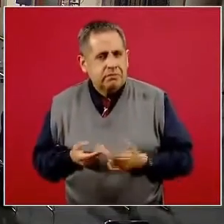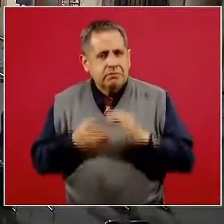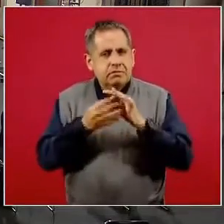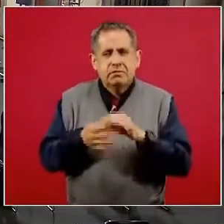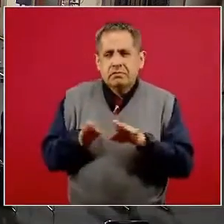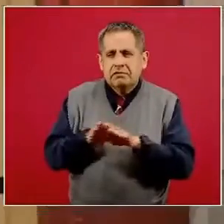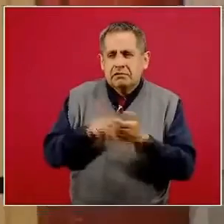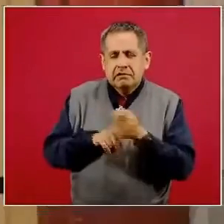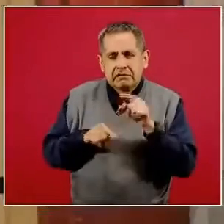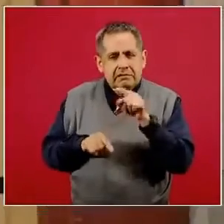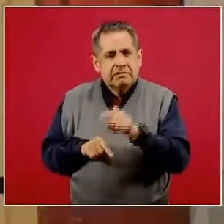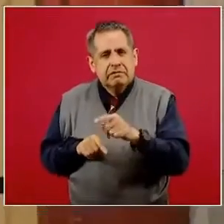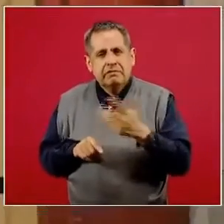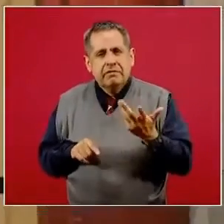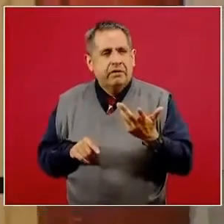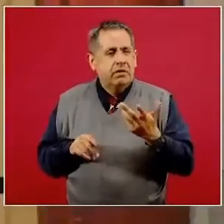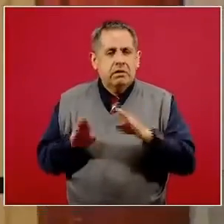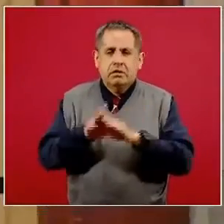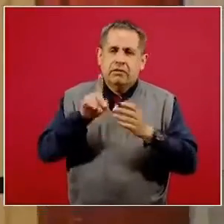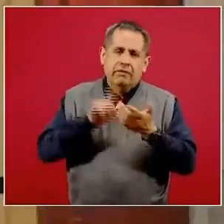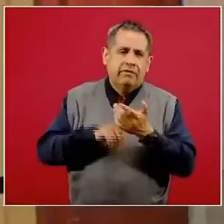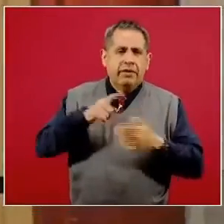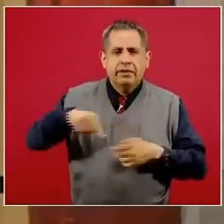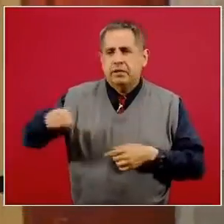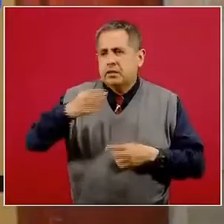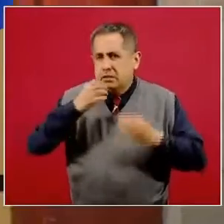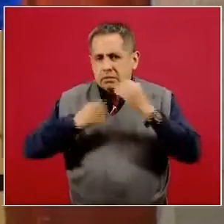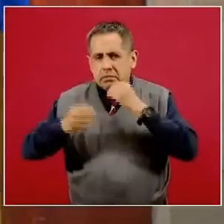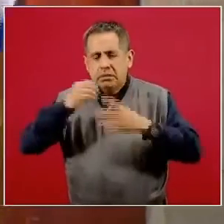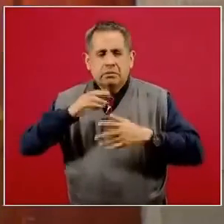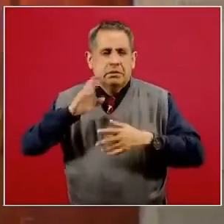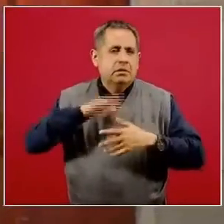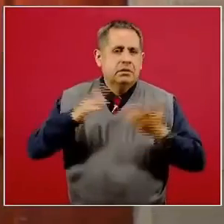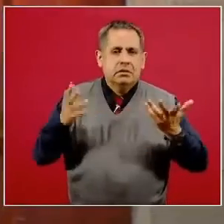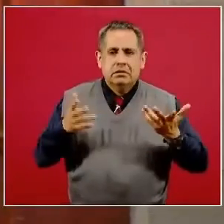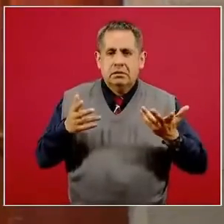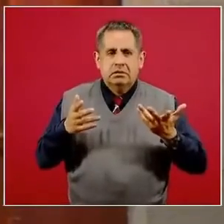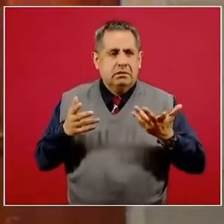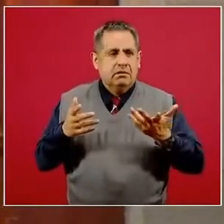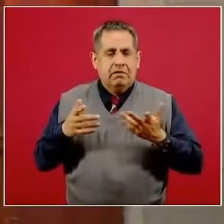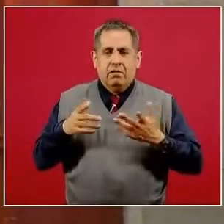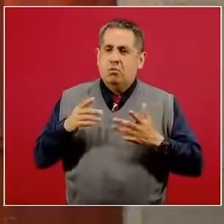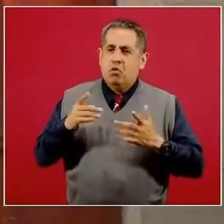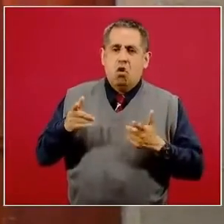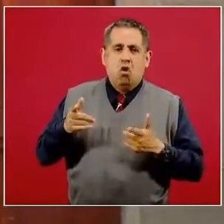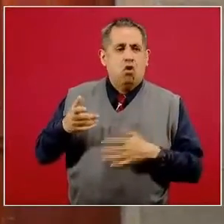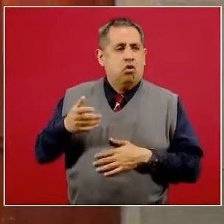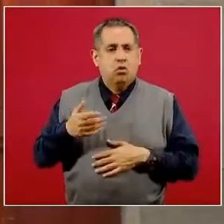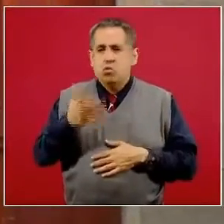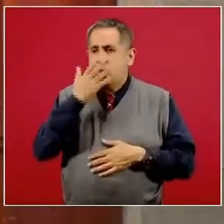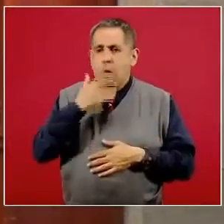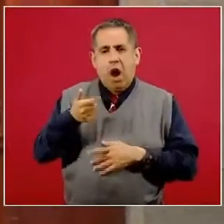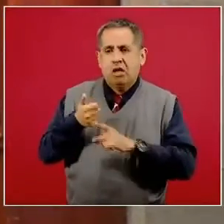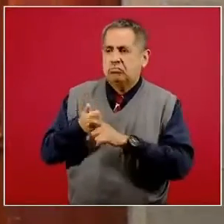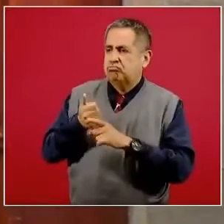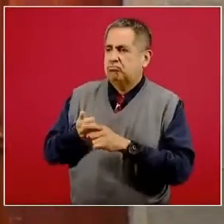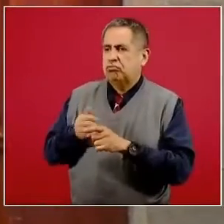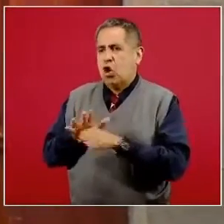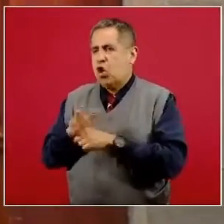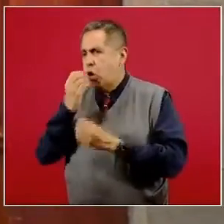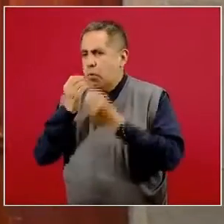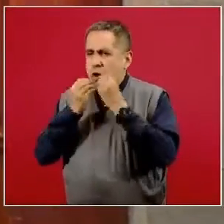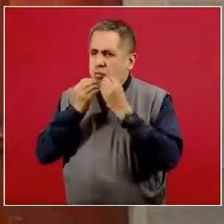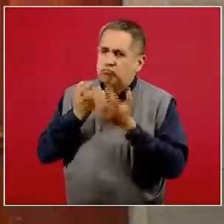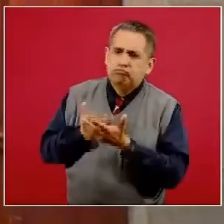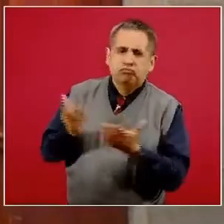íntimamente relacionada a los esquemas de alimentación y a esta pérdida de soberanía y autosuficiencia alimentaria y esta